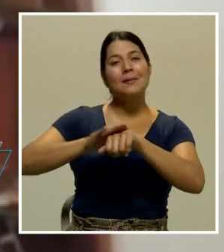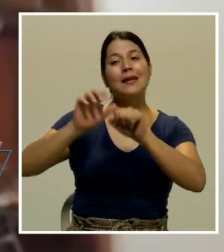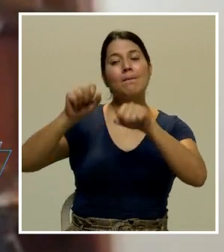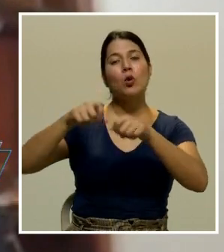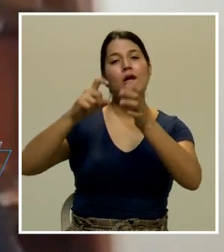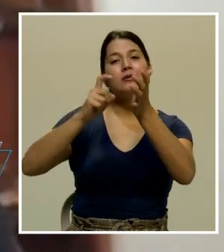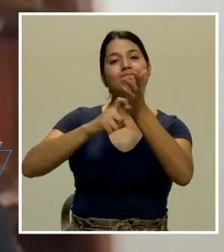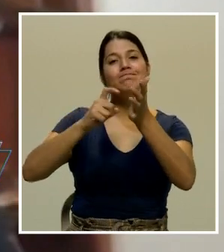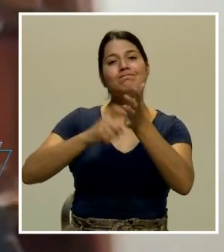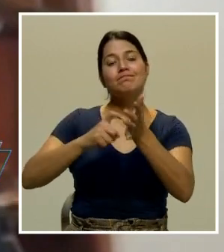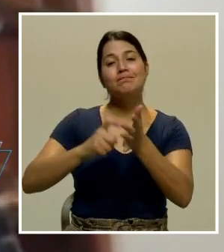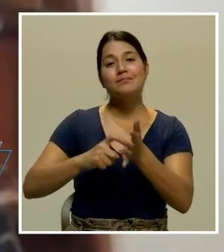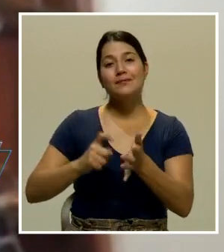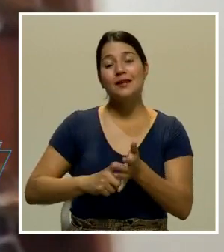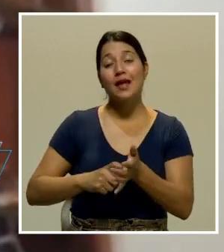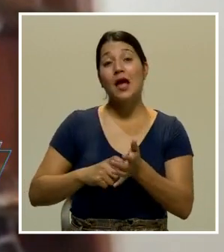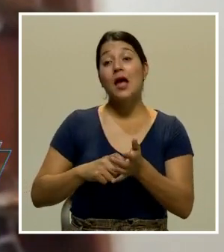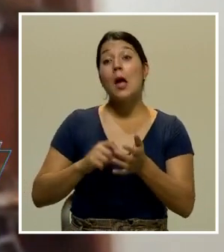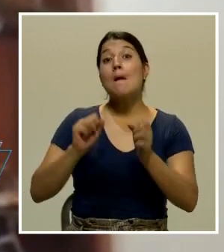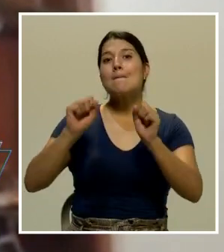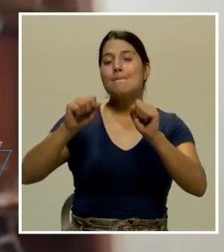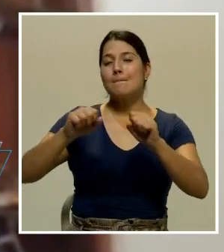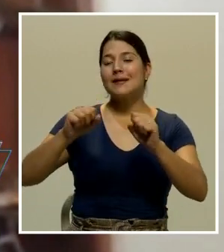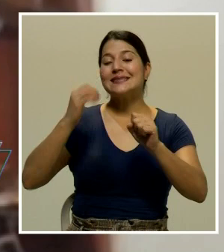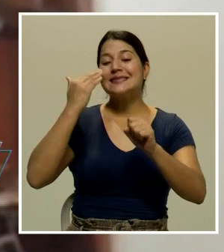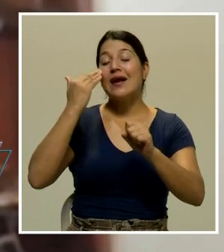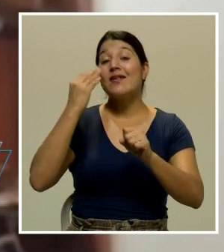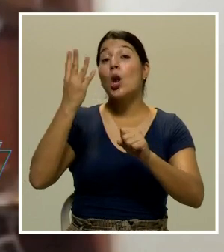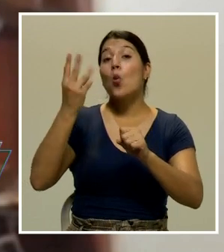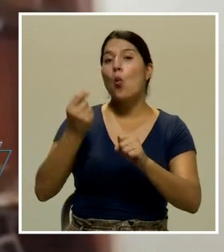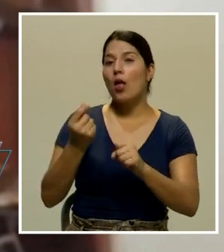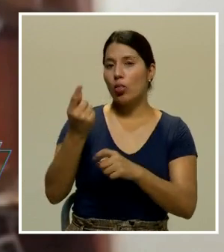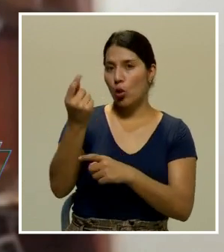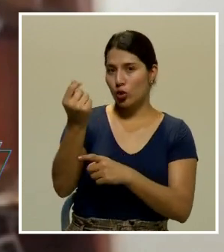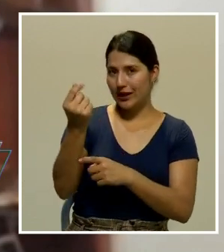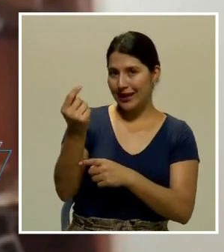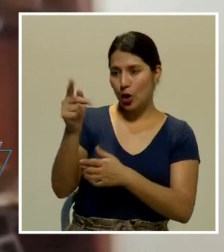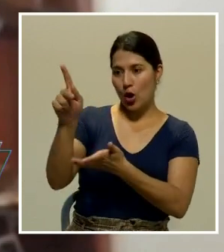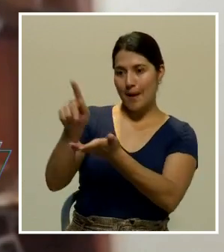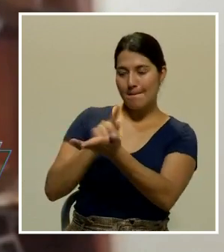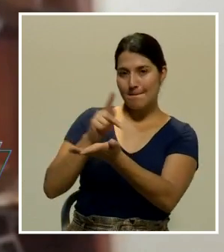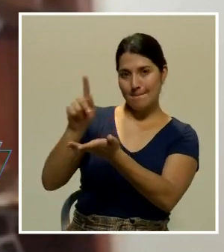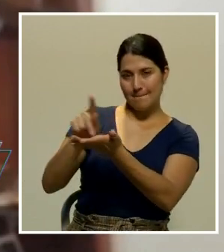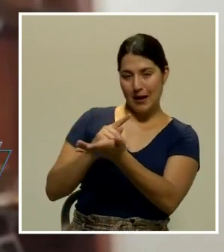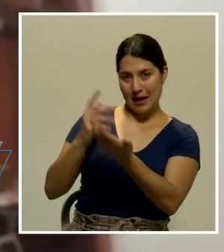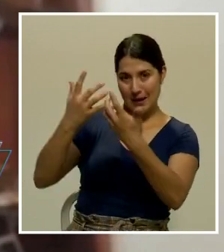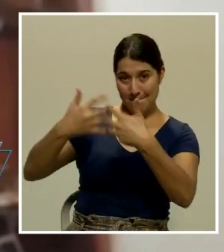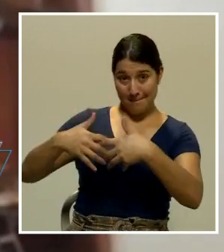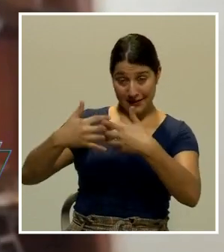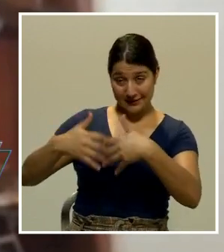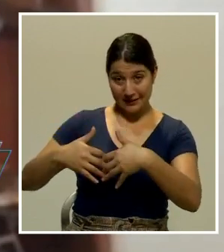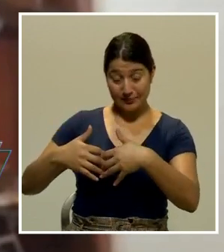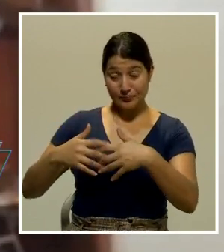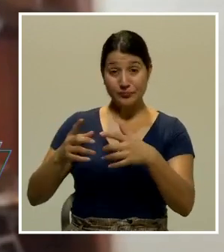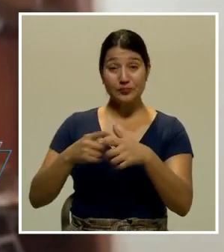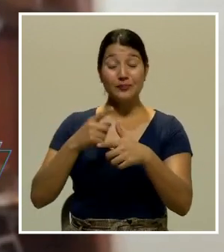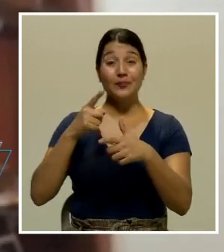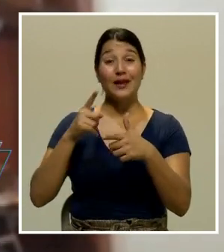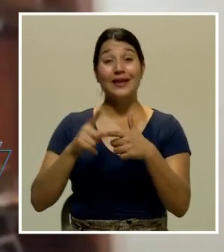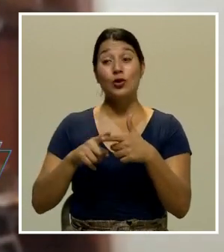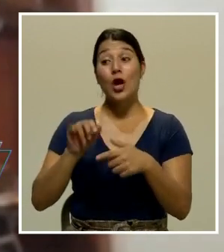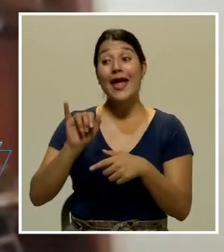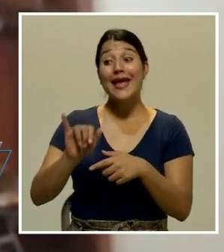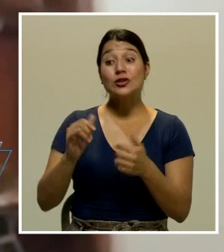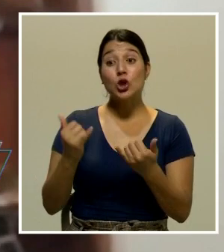ocurriendo, de cuánto está recibiendo una empresa por impuesto de valor agregado. Y entonces eso